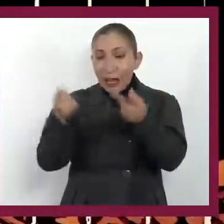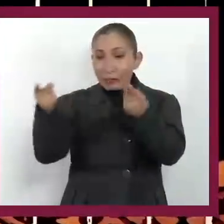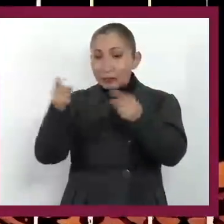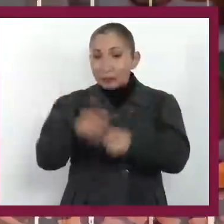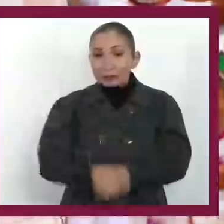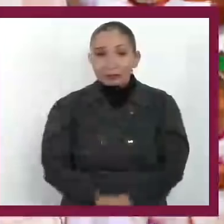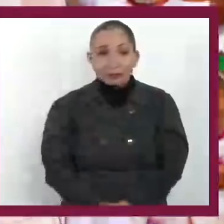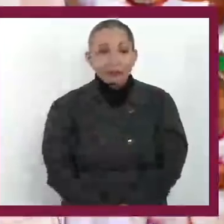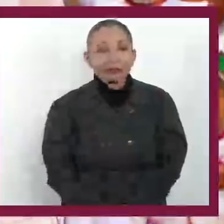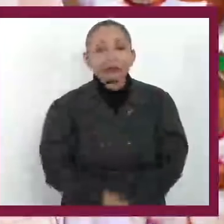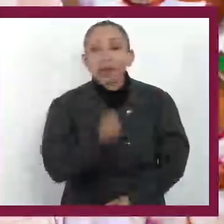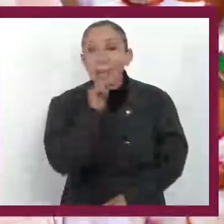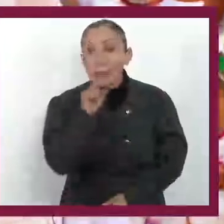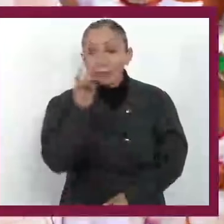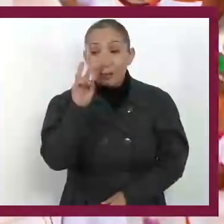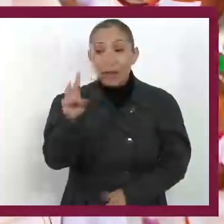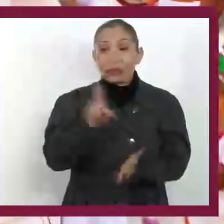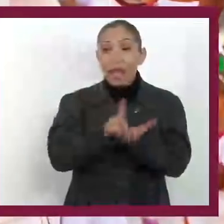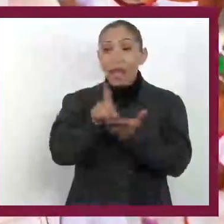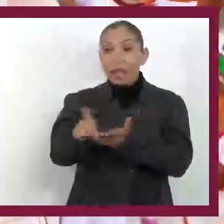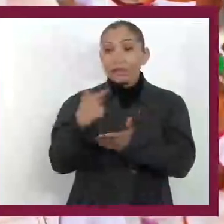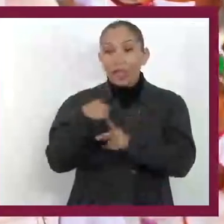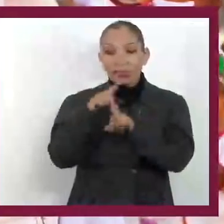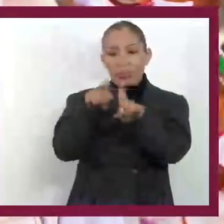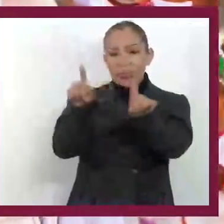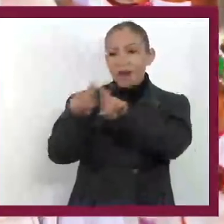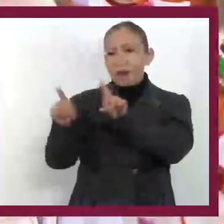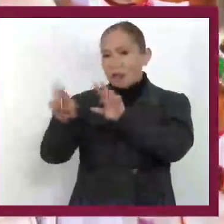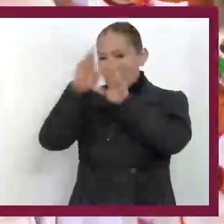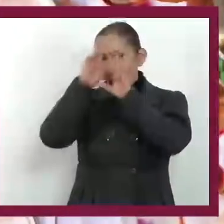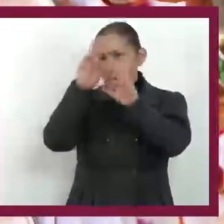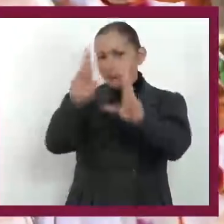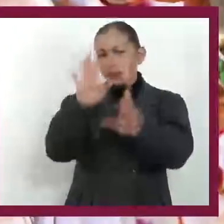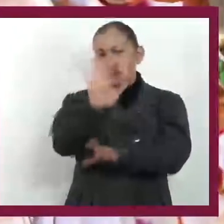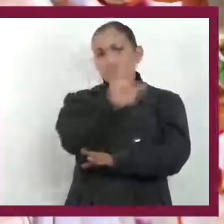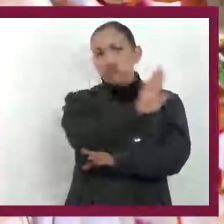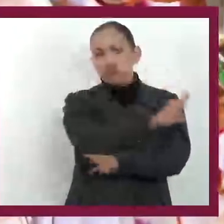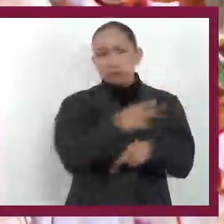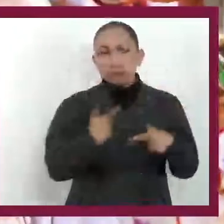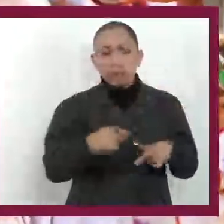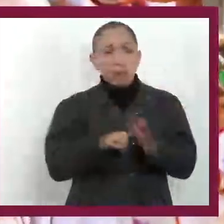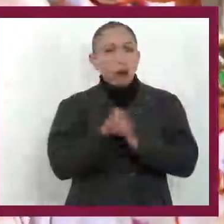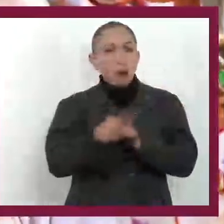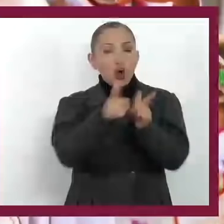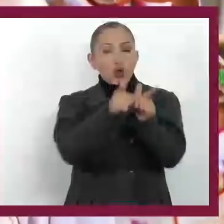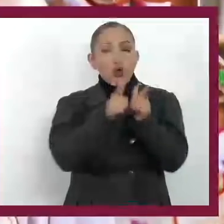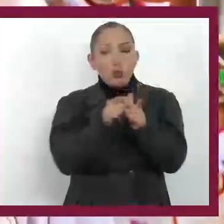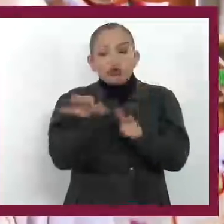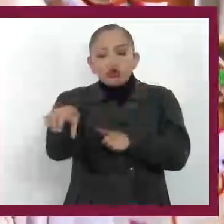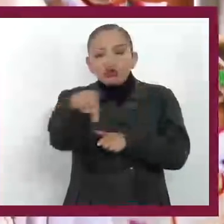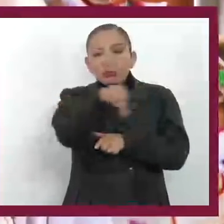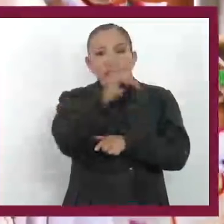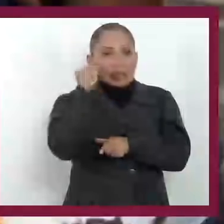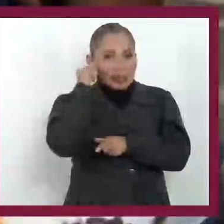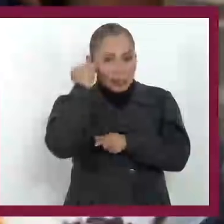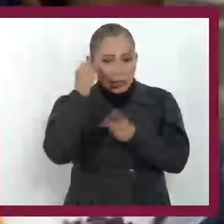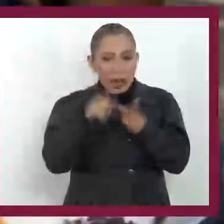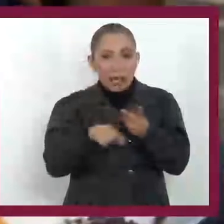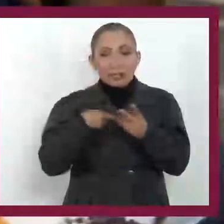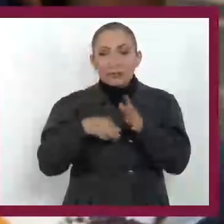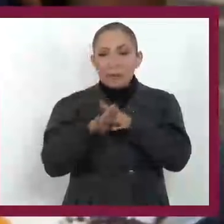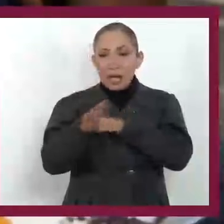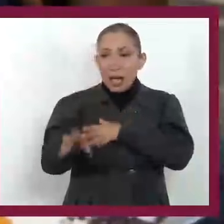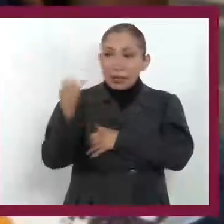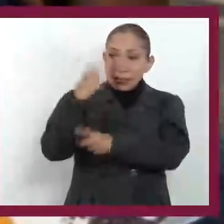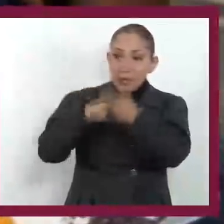música. También considera el derecho a la diferencia y el respeto a ella, como son los grupos minoritarios indígenas,